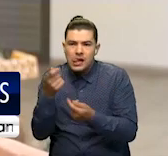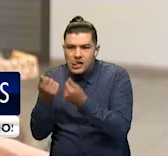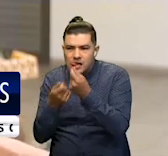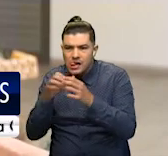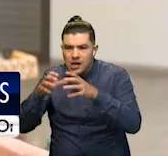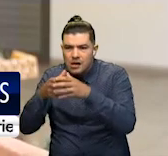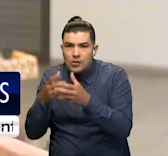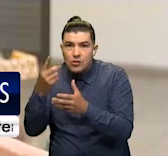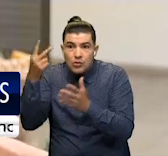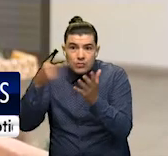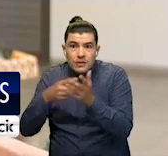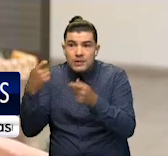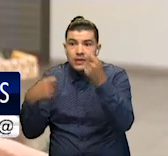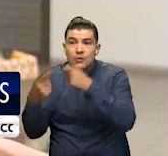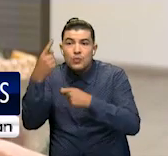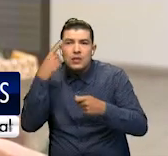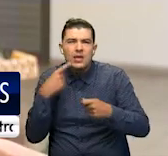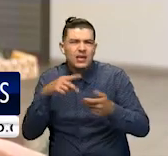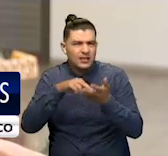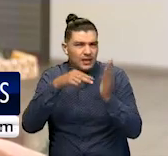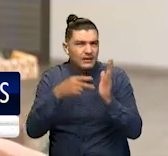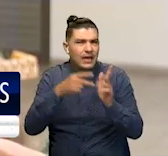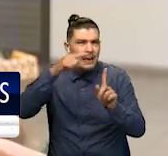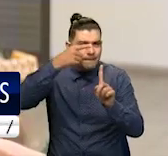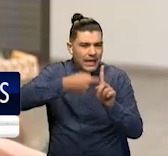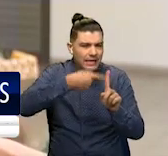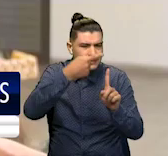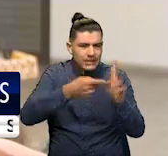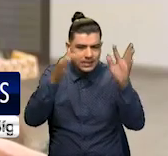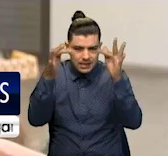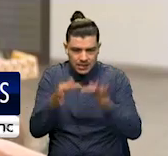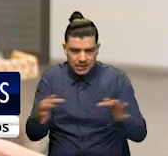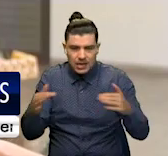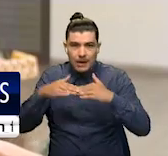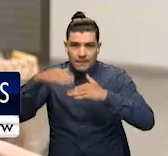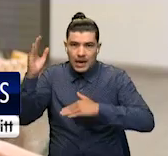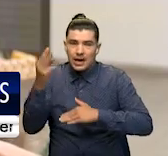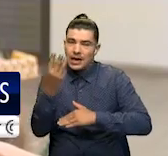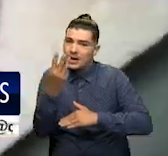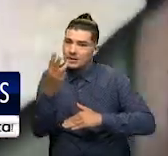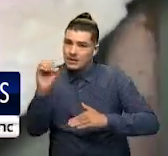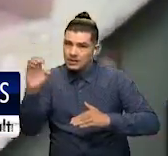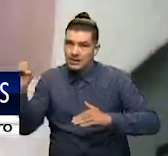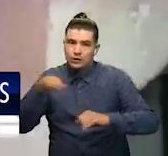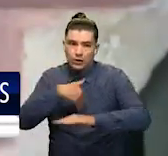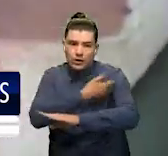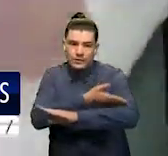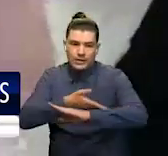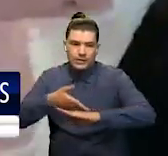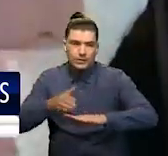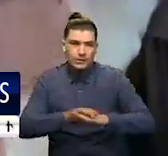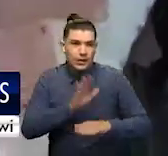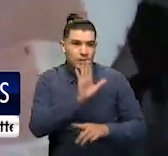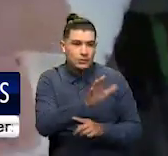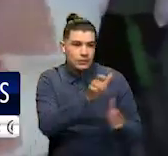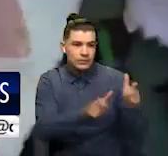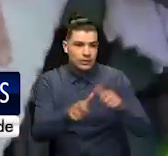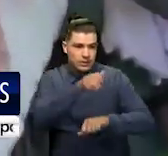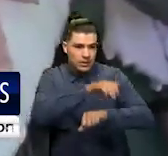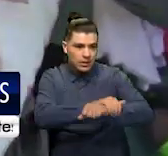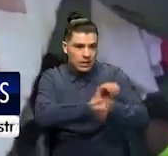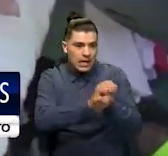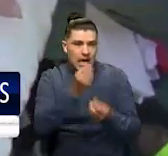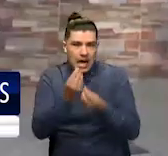criminal representaba una comercialización mensual de más de 300 millones de pesos. Las capturas se realizaron